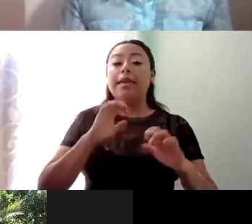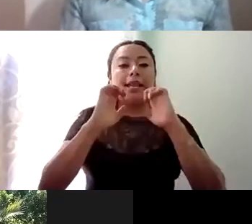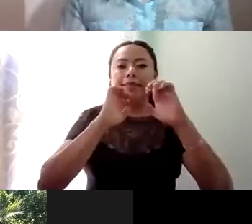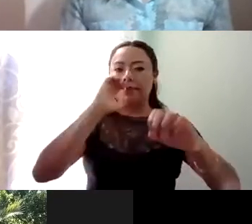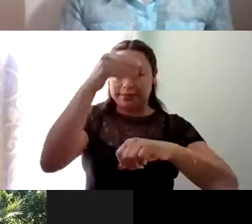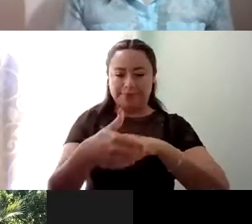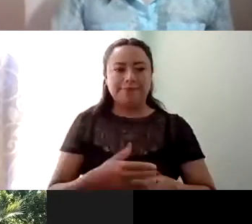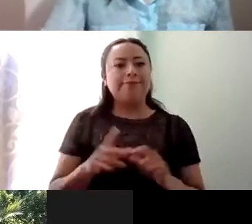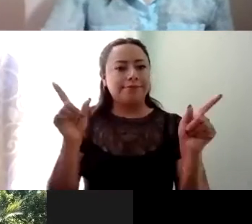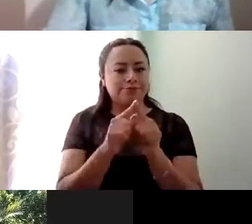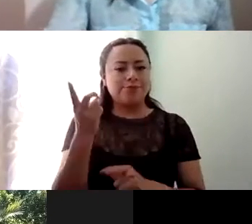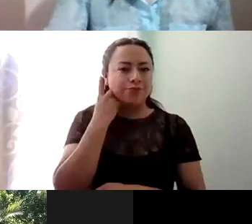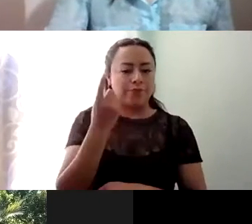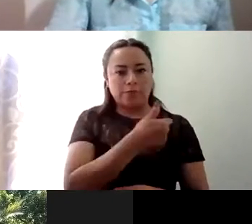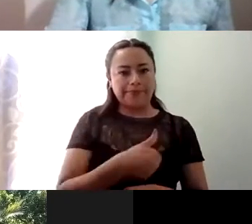diputado presidente.